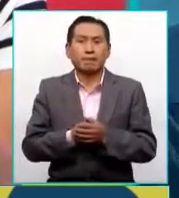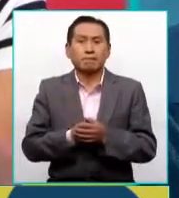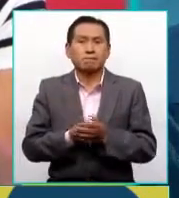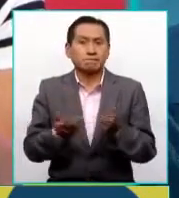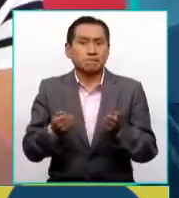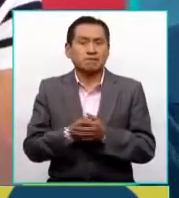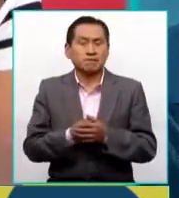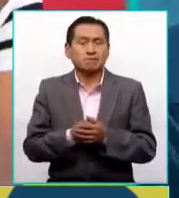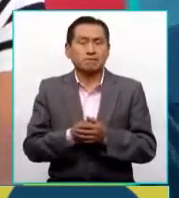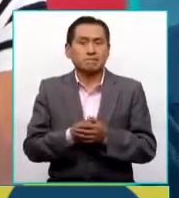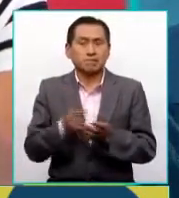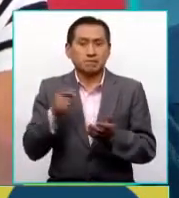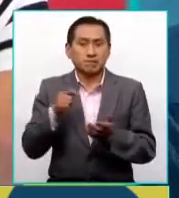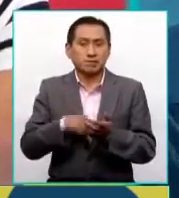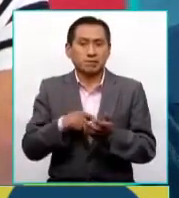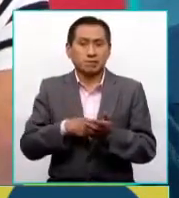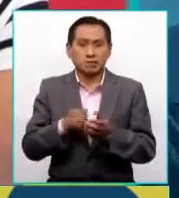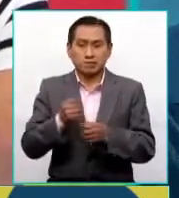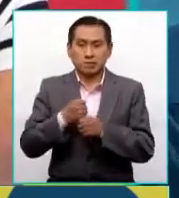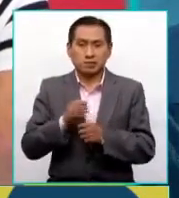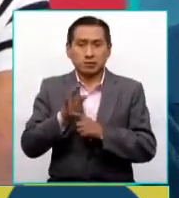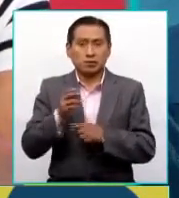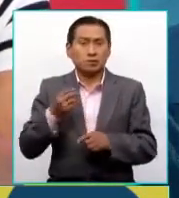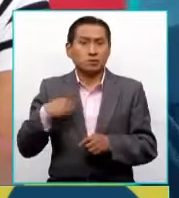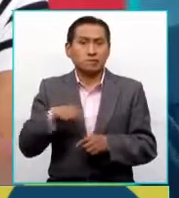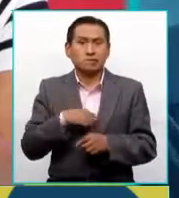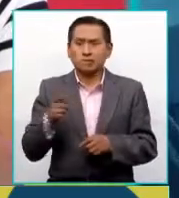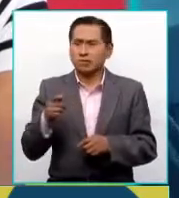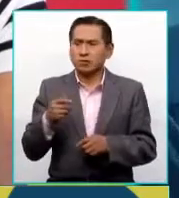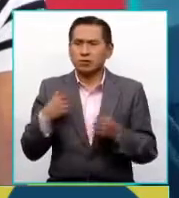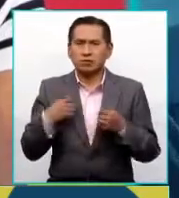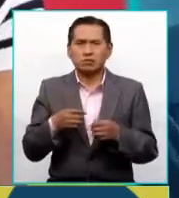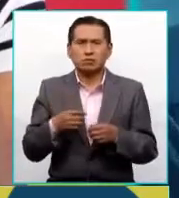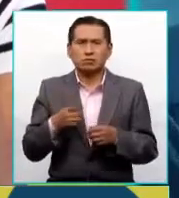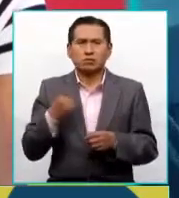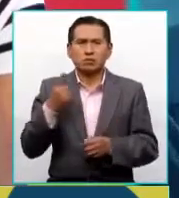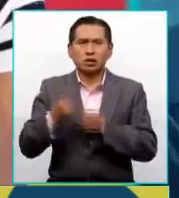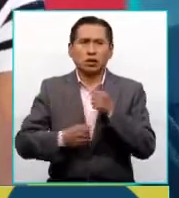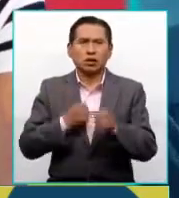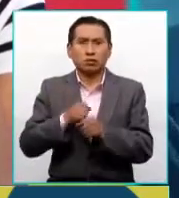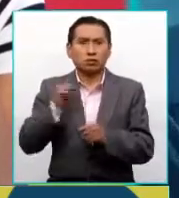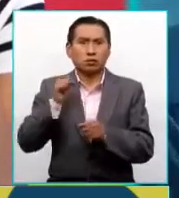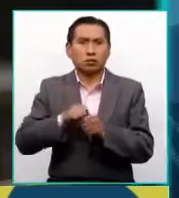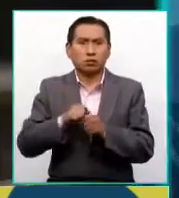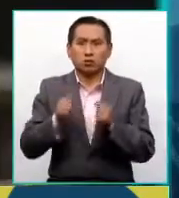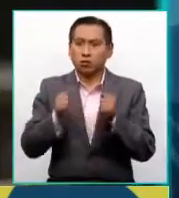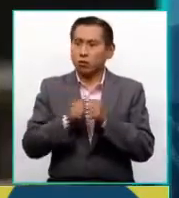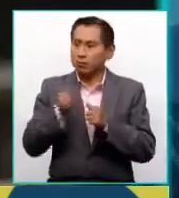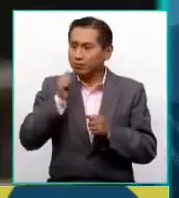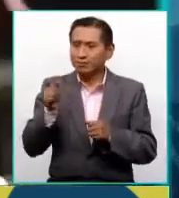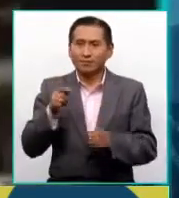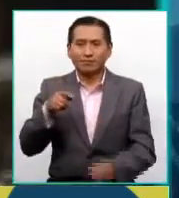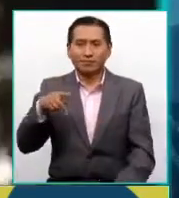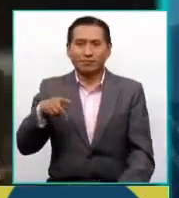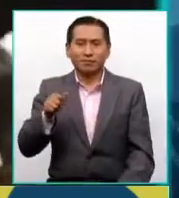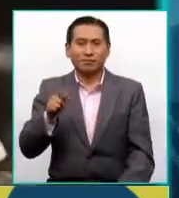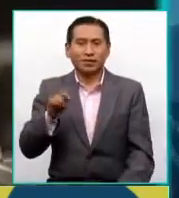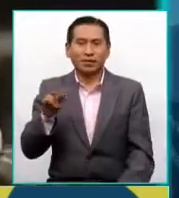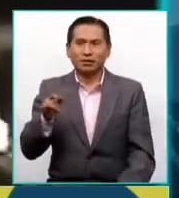en realidad esta obra es el resultado de año y poco de trabajo, porque con Patty veníamos conversando,